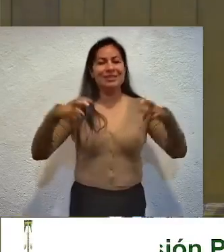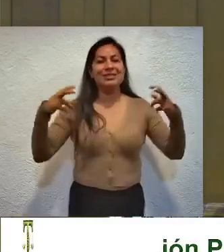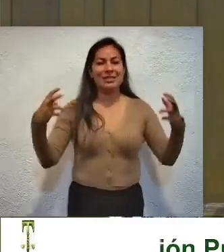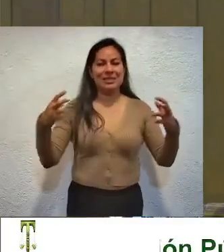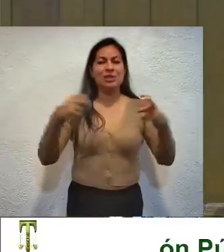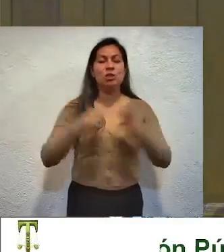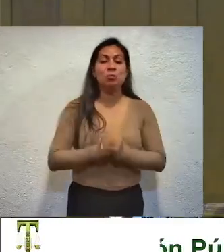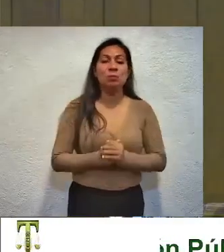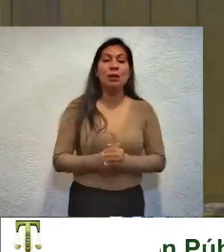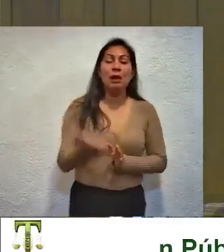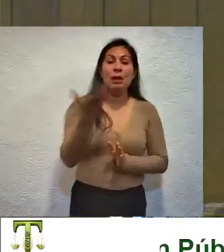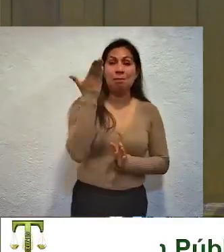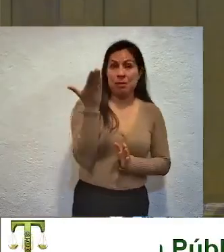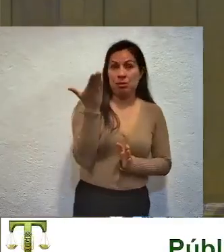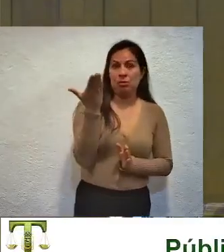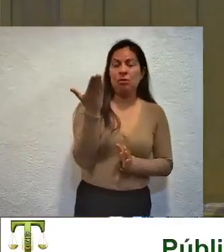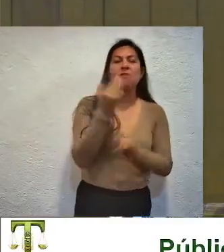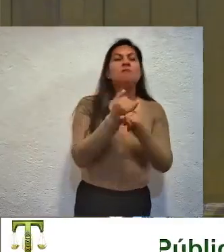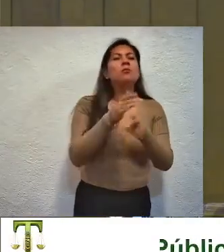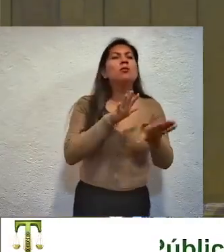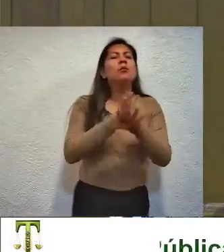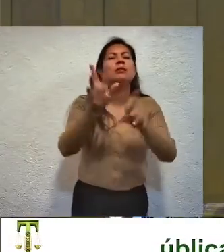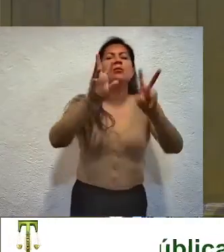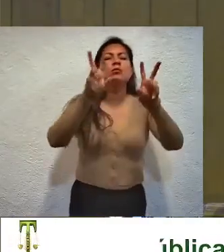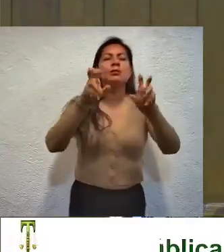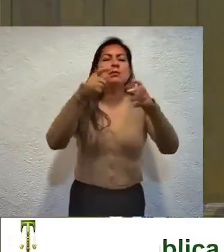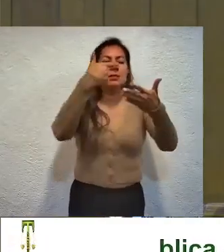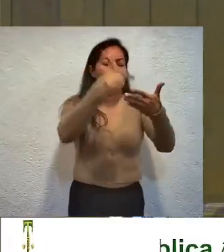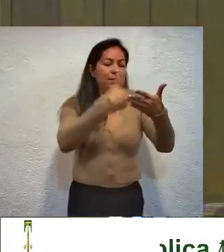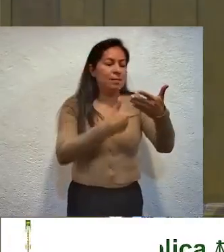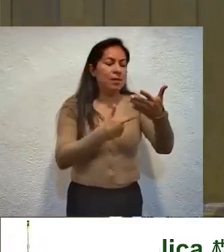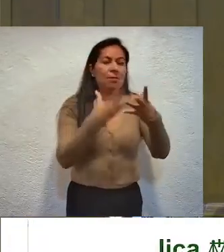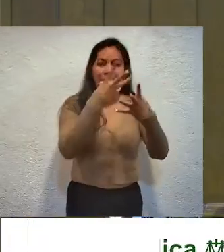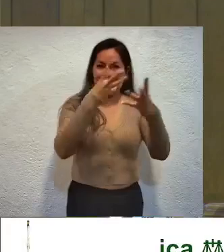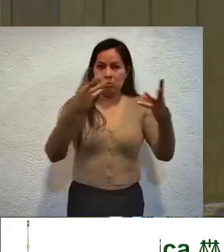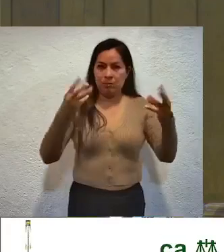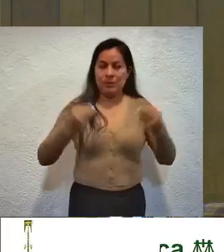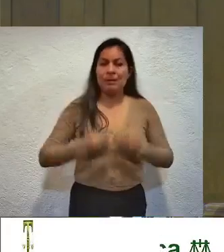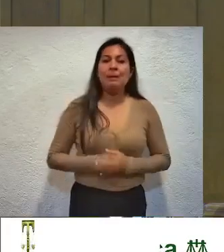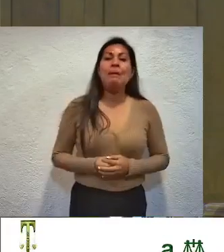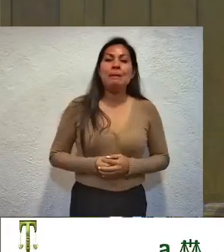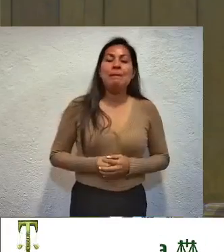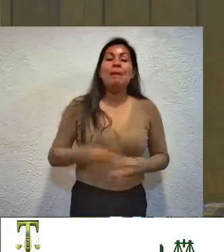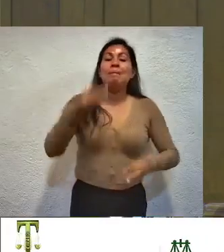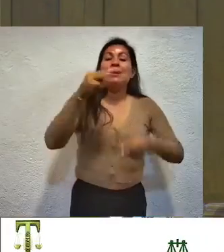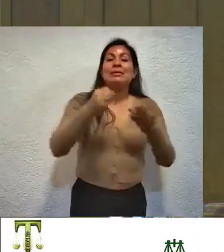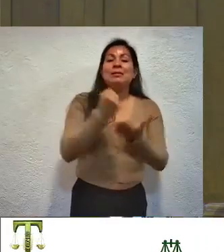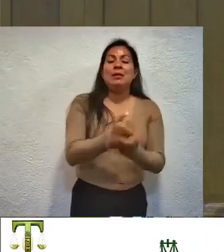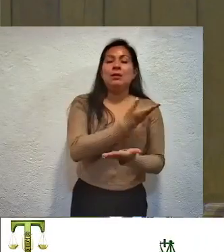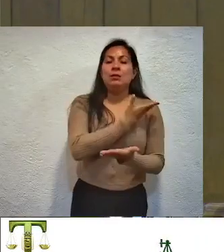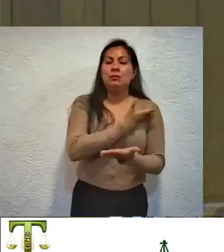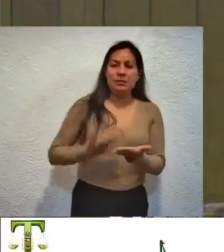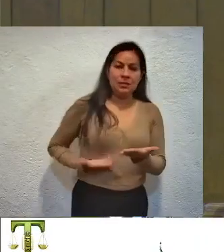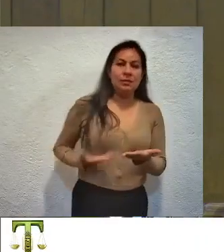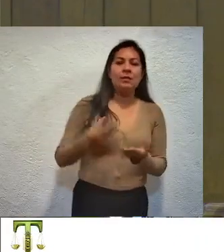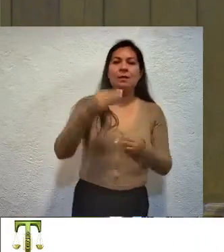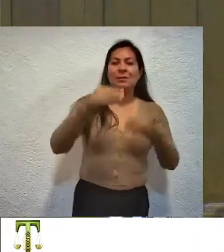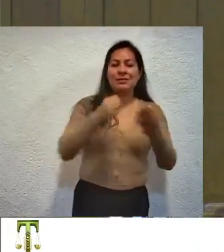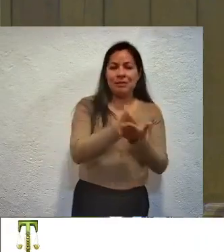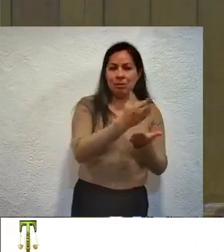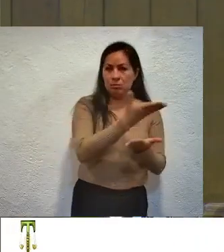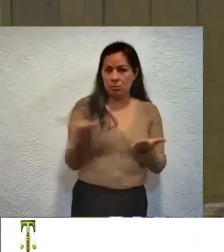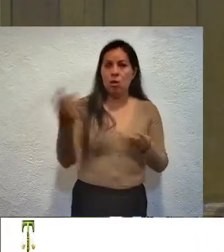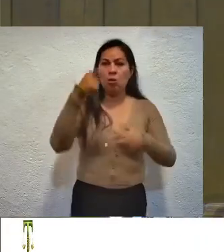la sesión. Le solicito nos informe los asuntos listados para resolver. Magistrada Presidenta, magistrados, los